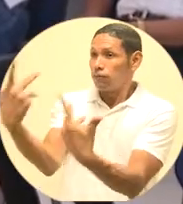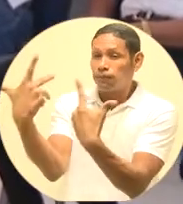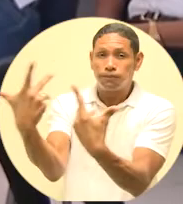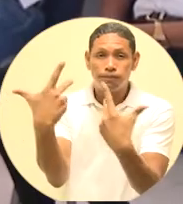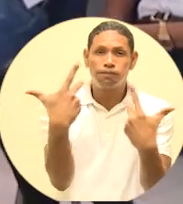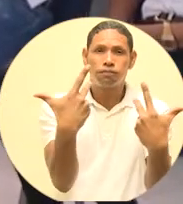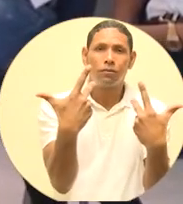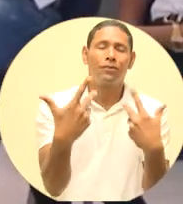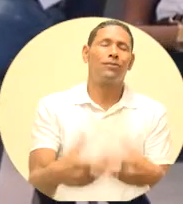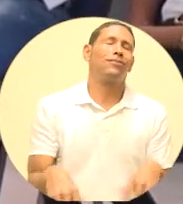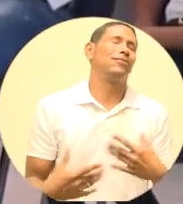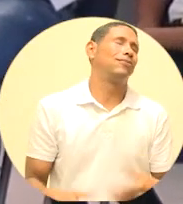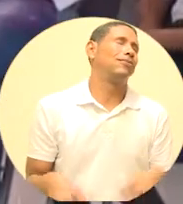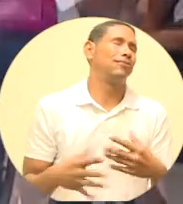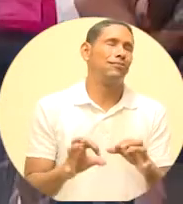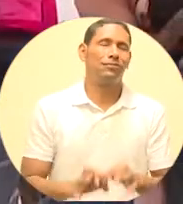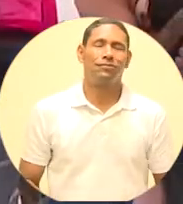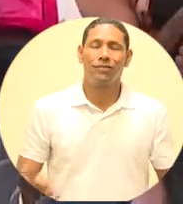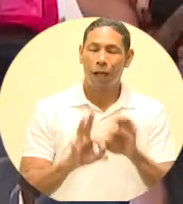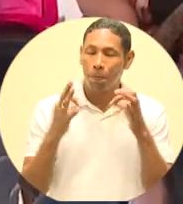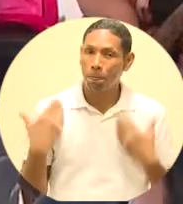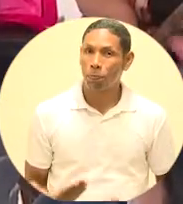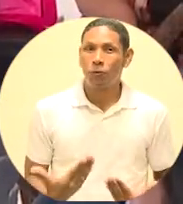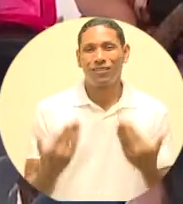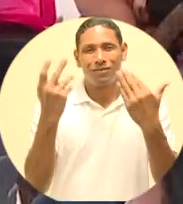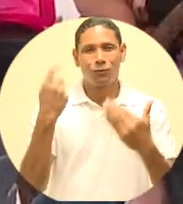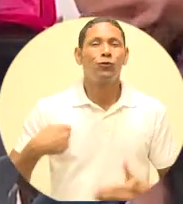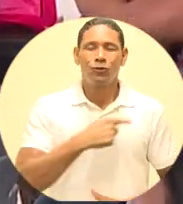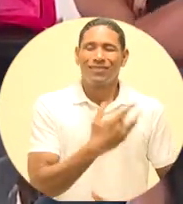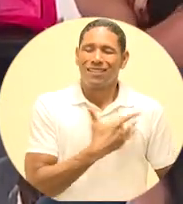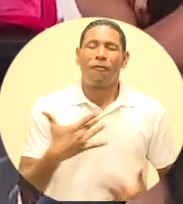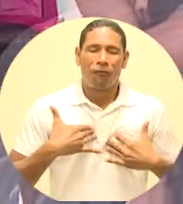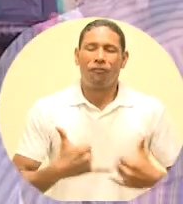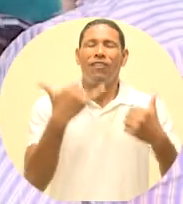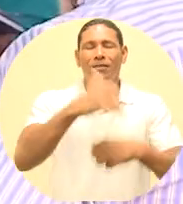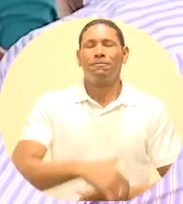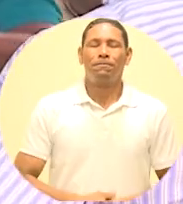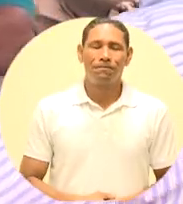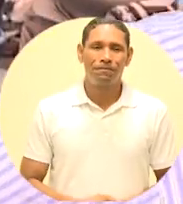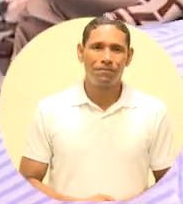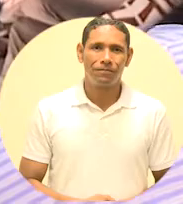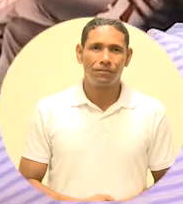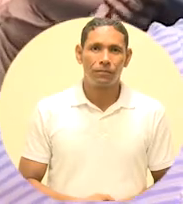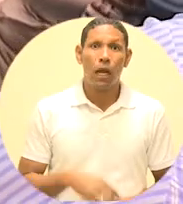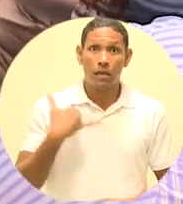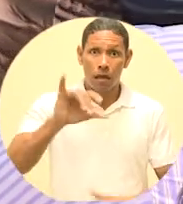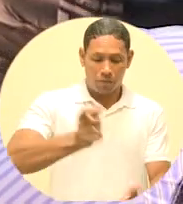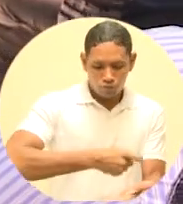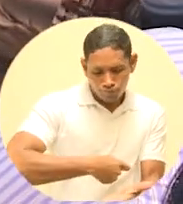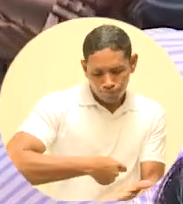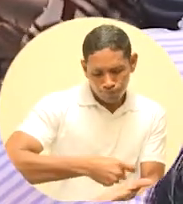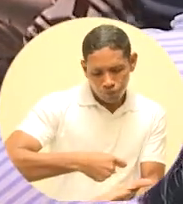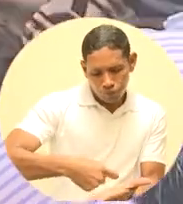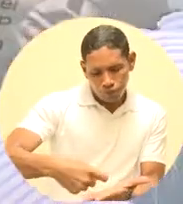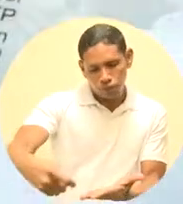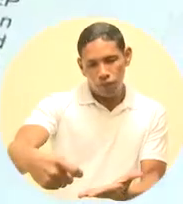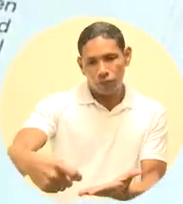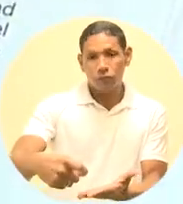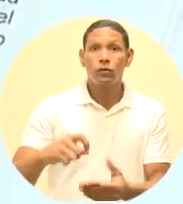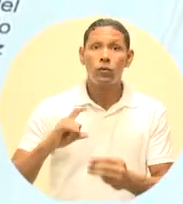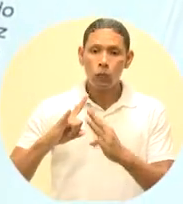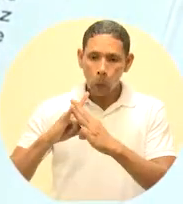con personas tan profesionales como nos los traen los docentes de la Universidad de Magdalena, para nosotros es maravilloso. A través de la firma de este